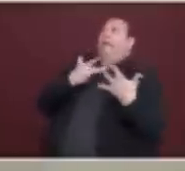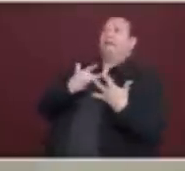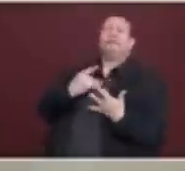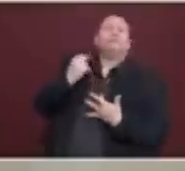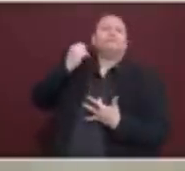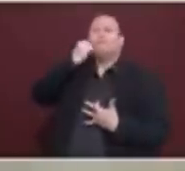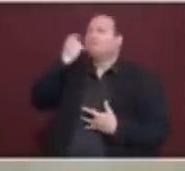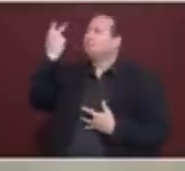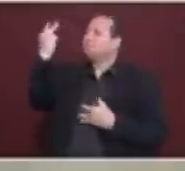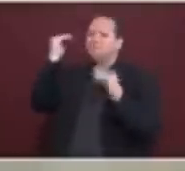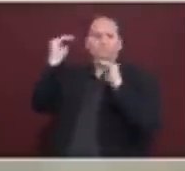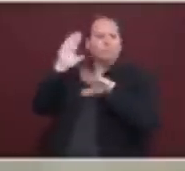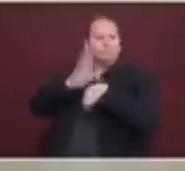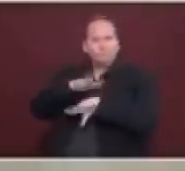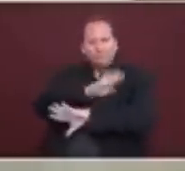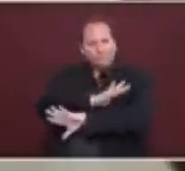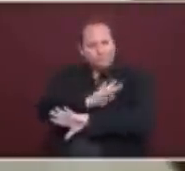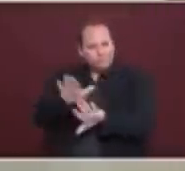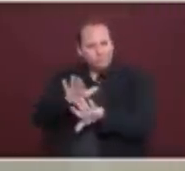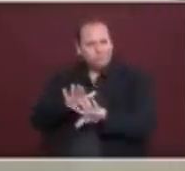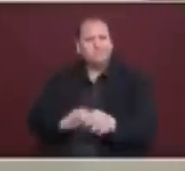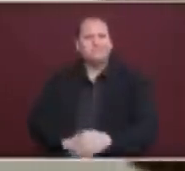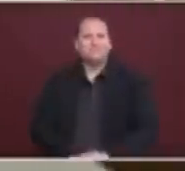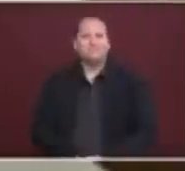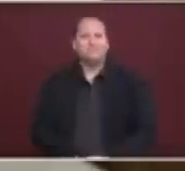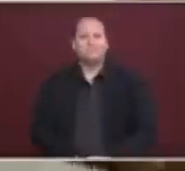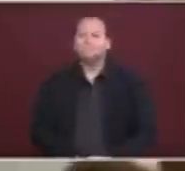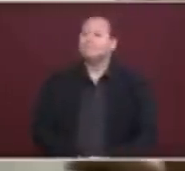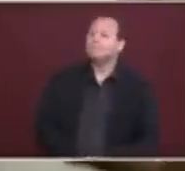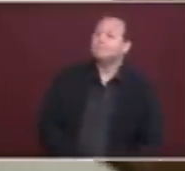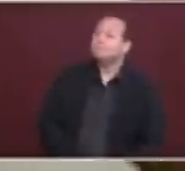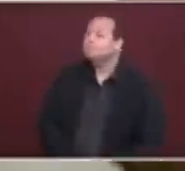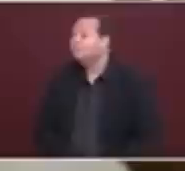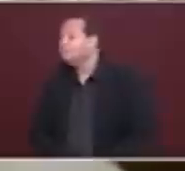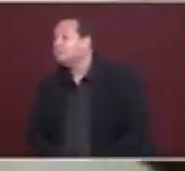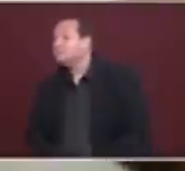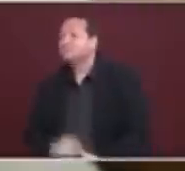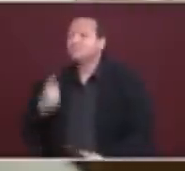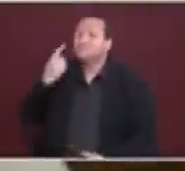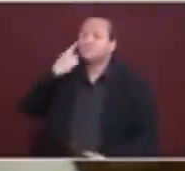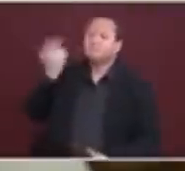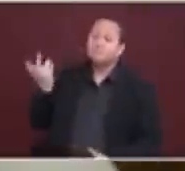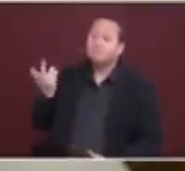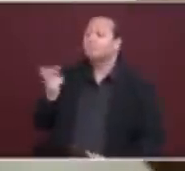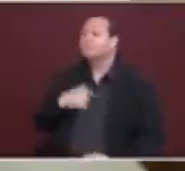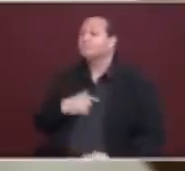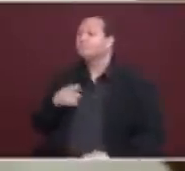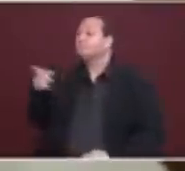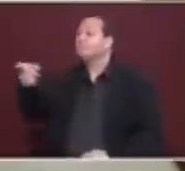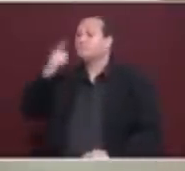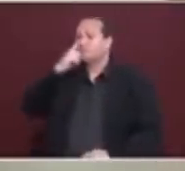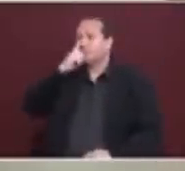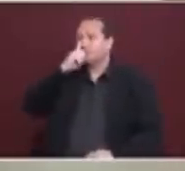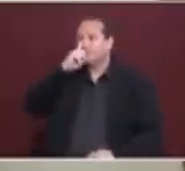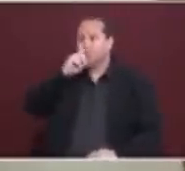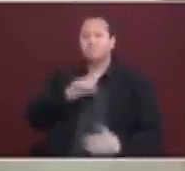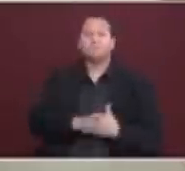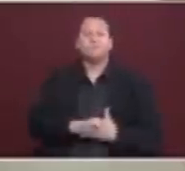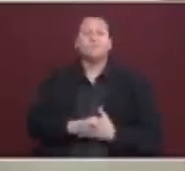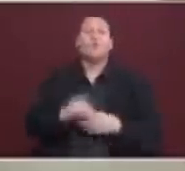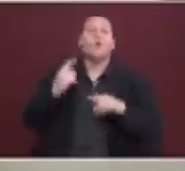2 más a ver para para s por por